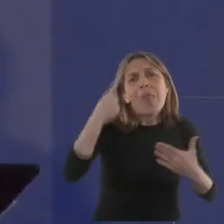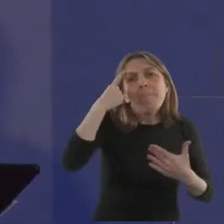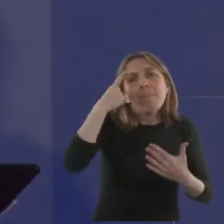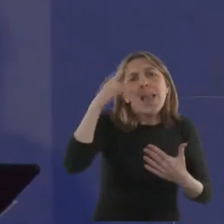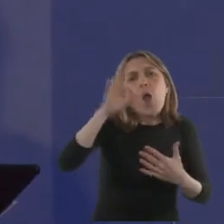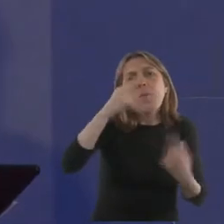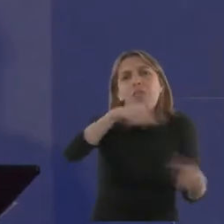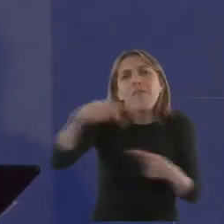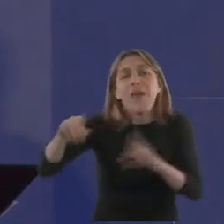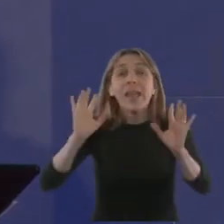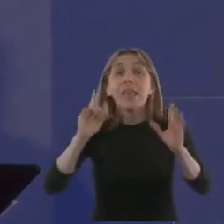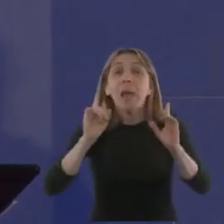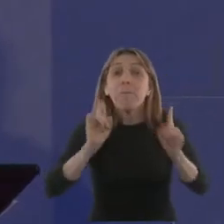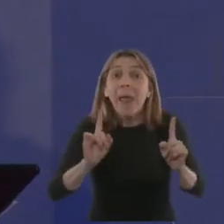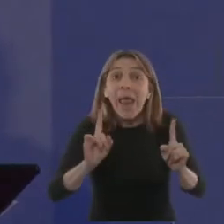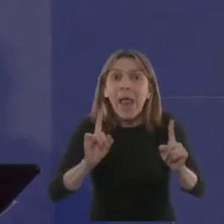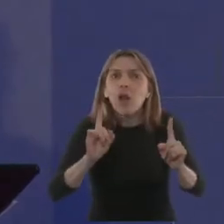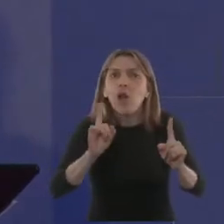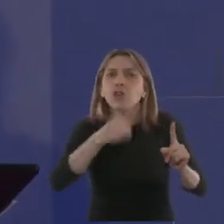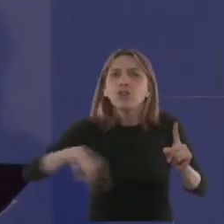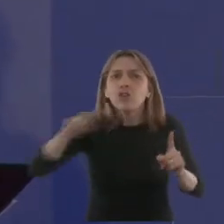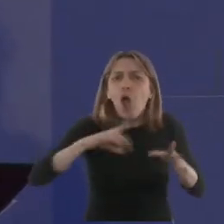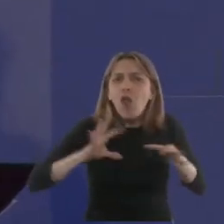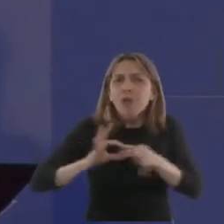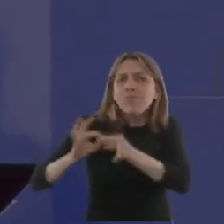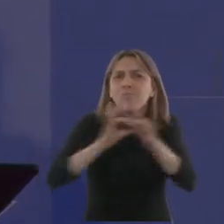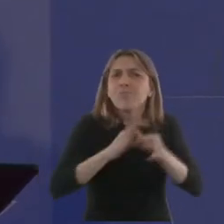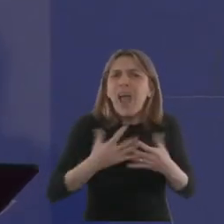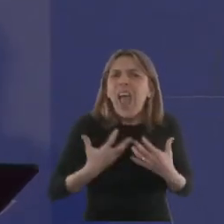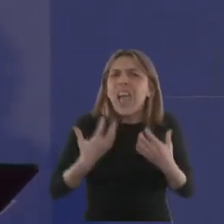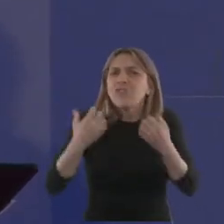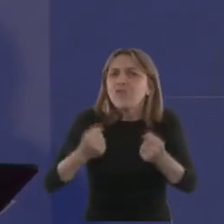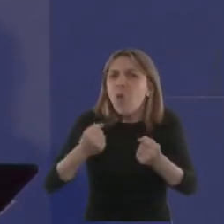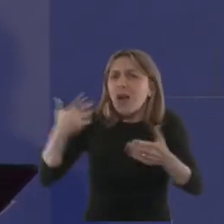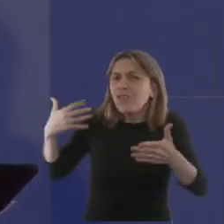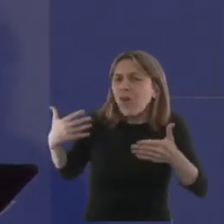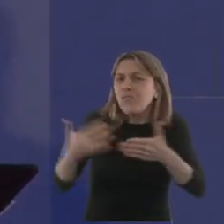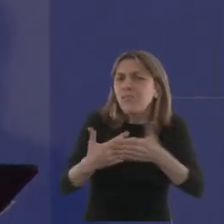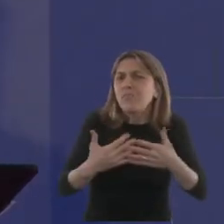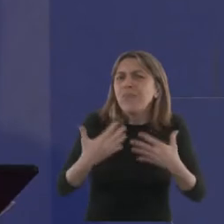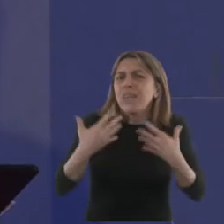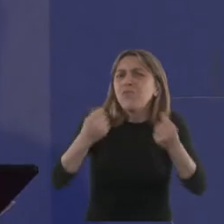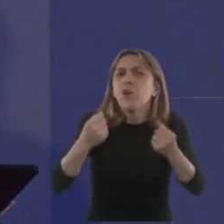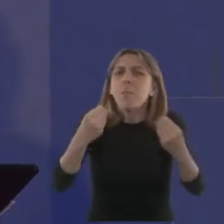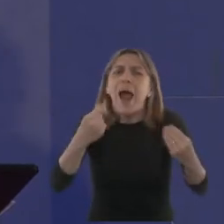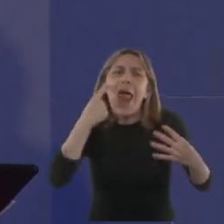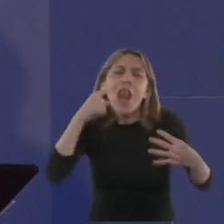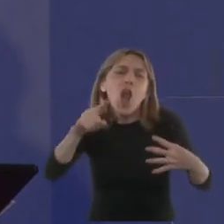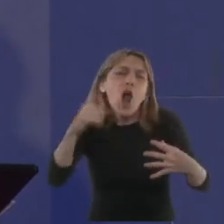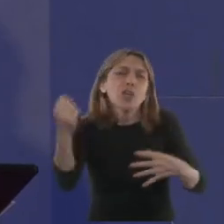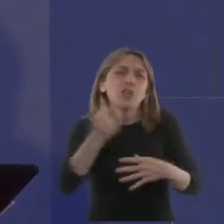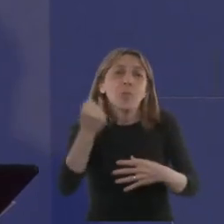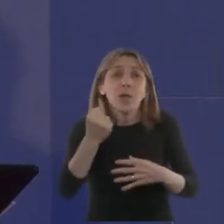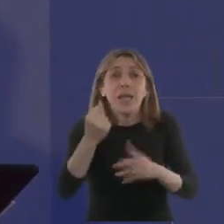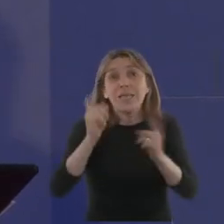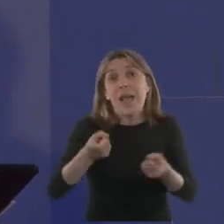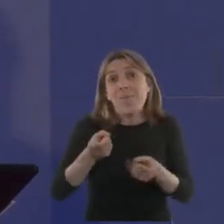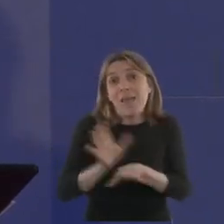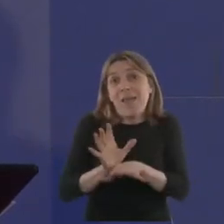sin embargo han mancomunado su esfuerzo para alcanzar grandes éxitos. Y el éxito